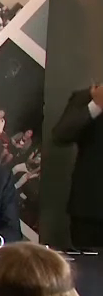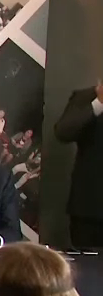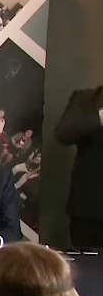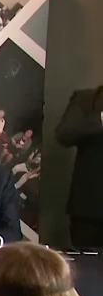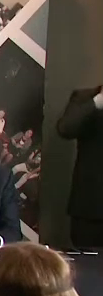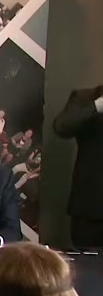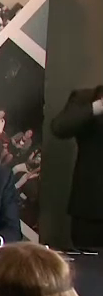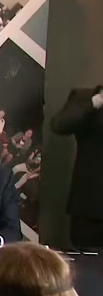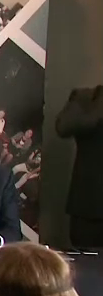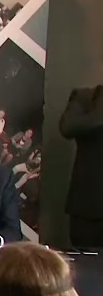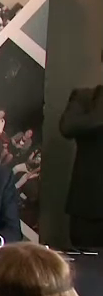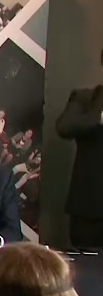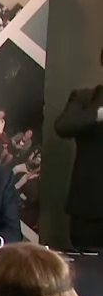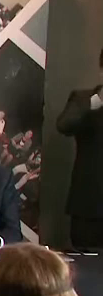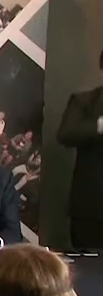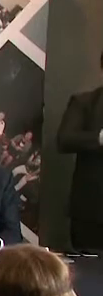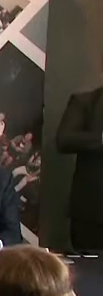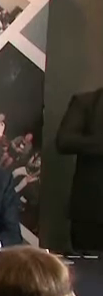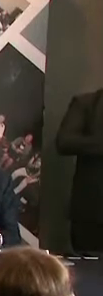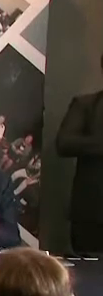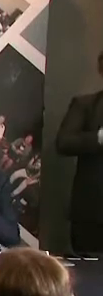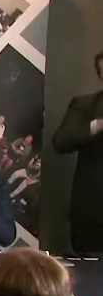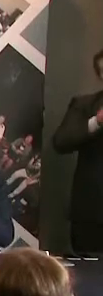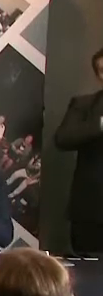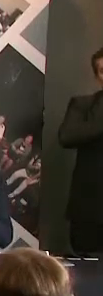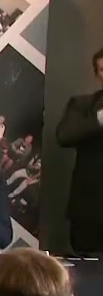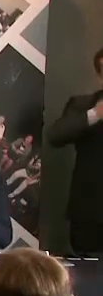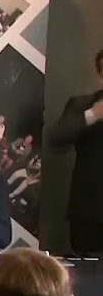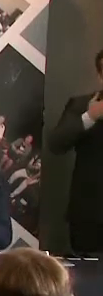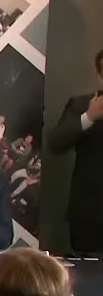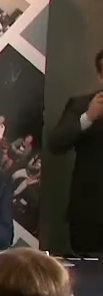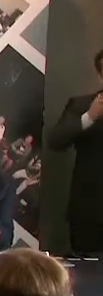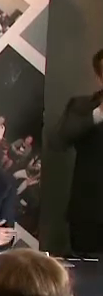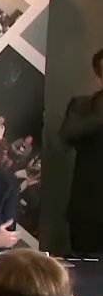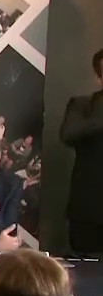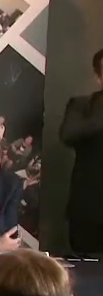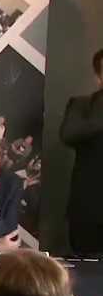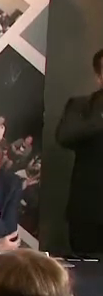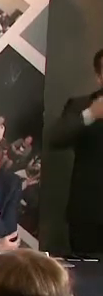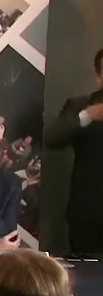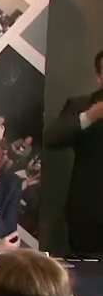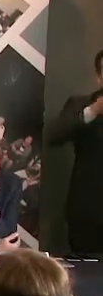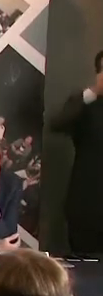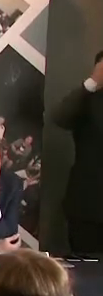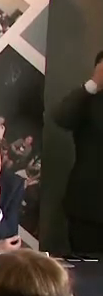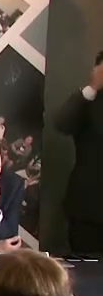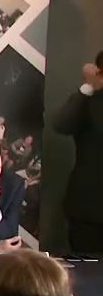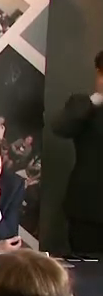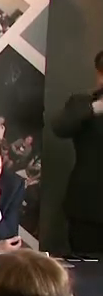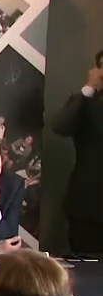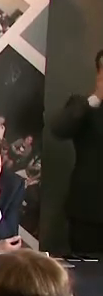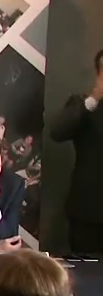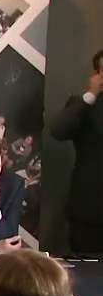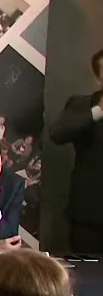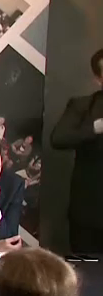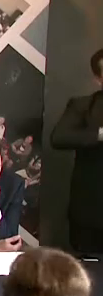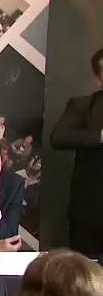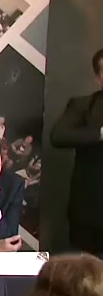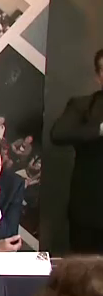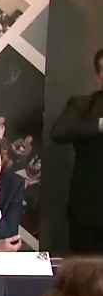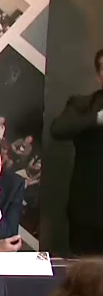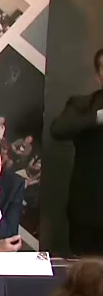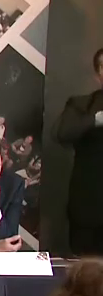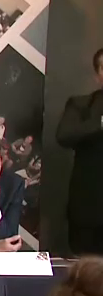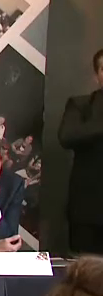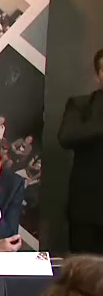es que hemos aprendido, que hoy más que nunca hemos aprendido, que debemos avanzar fortaleciéndonos entre